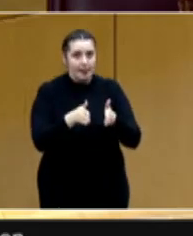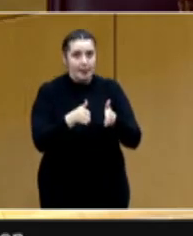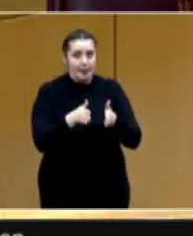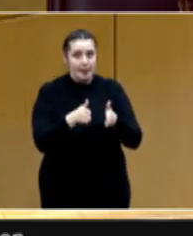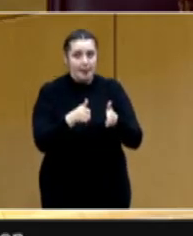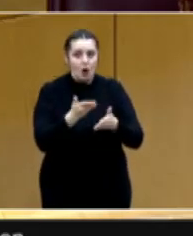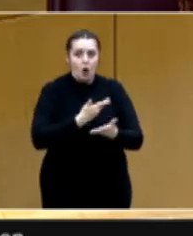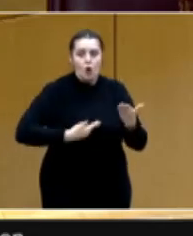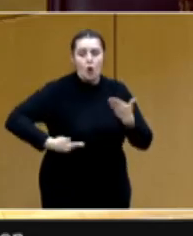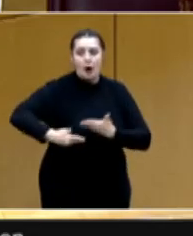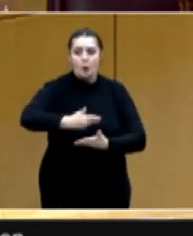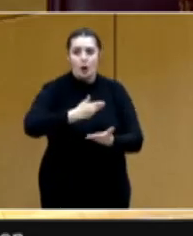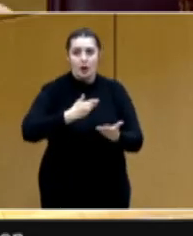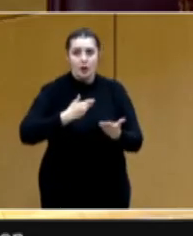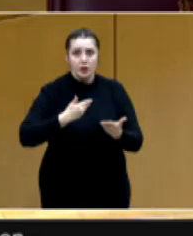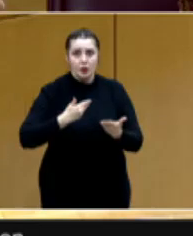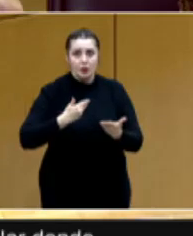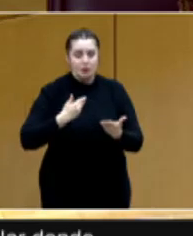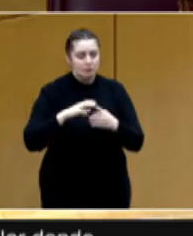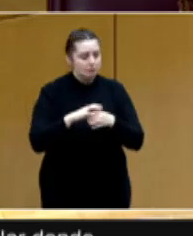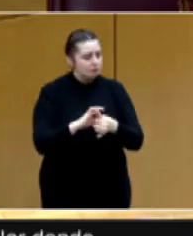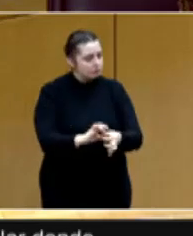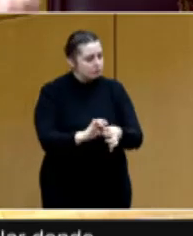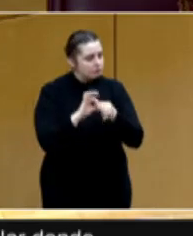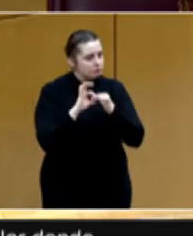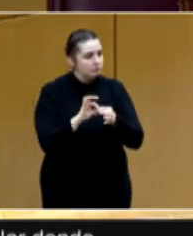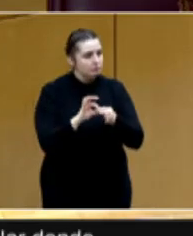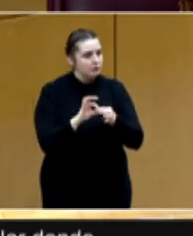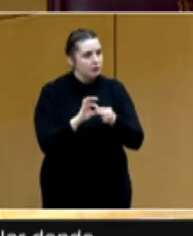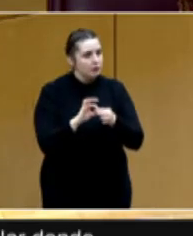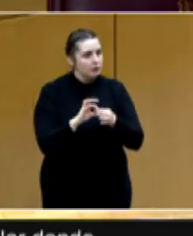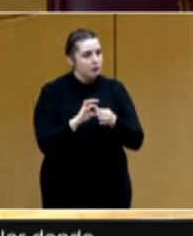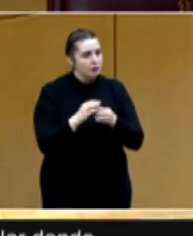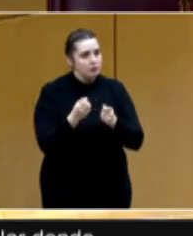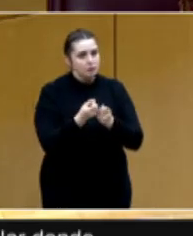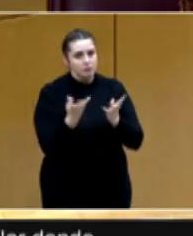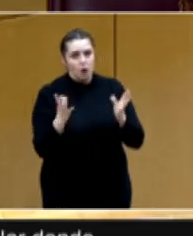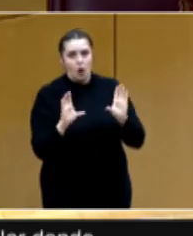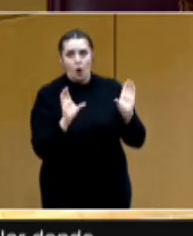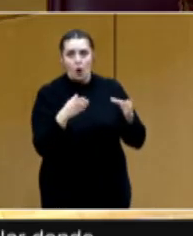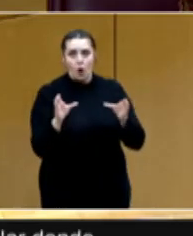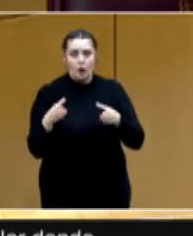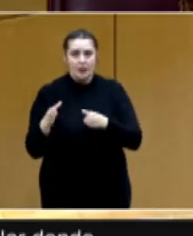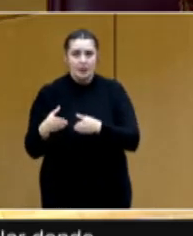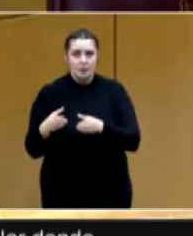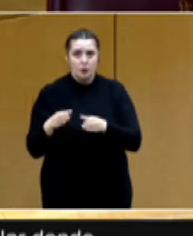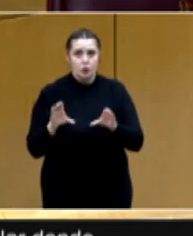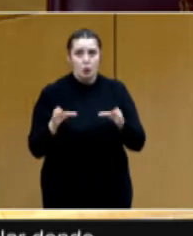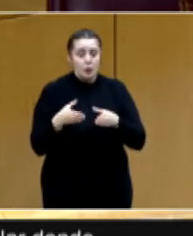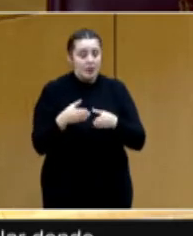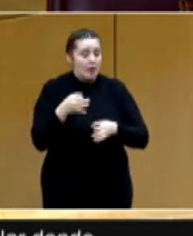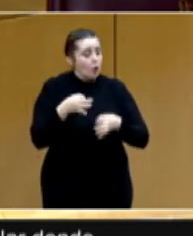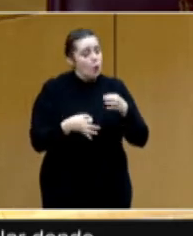en colaboración en estrecha en relación con el resto de colectivos de la comunidad jurídica